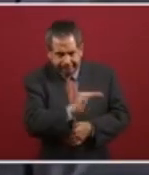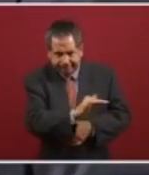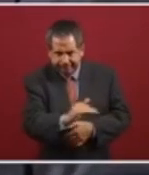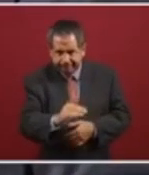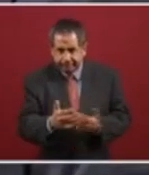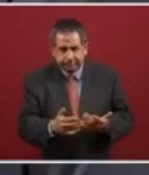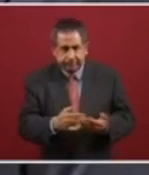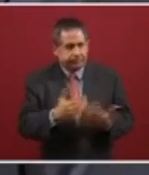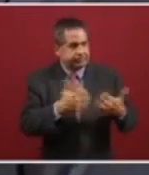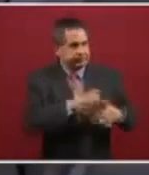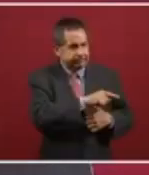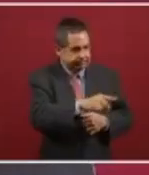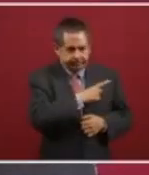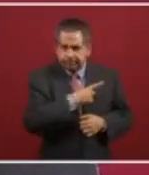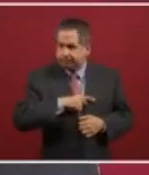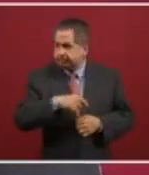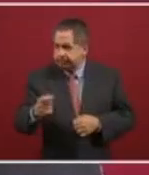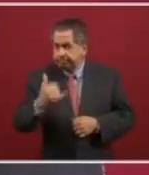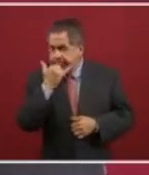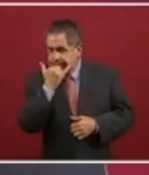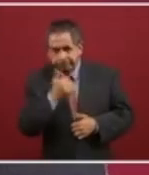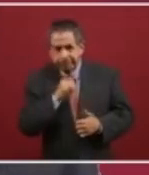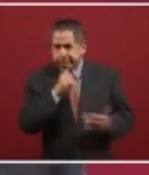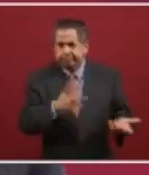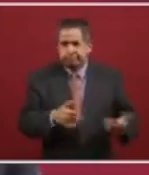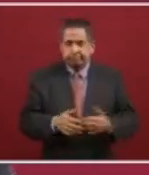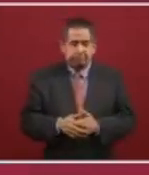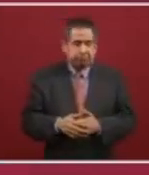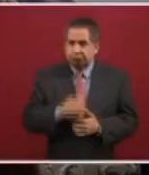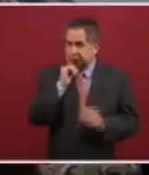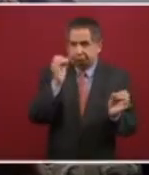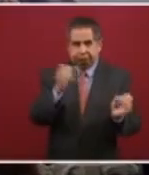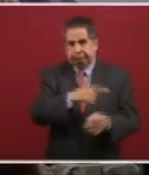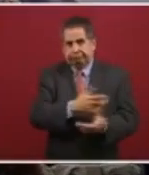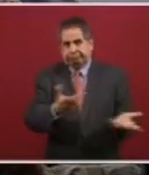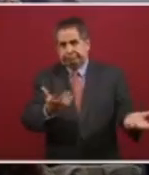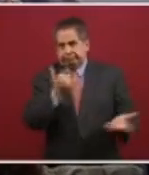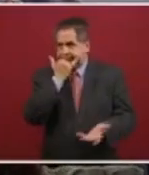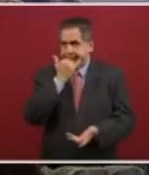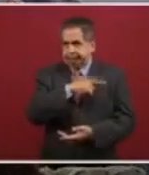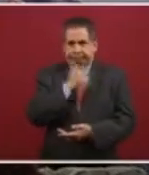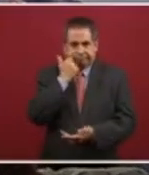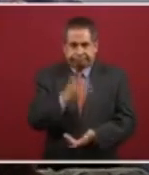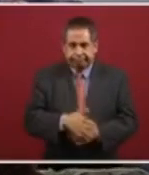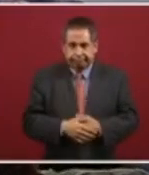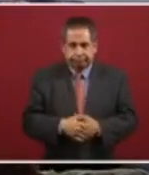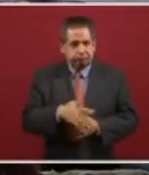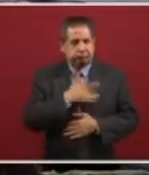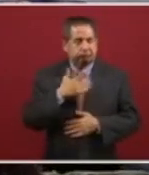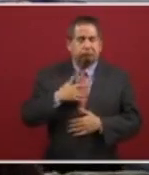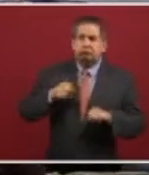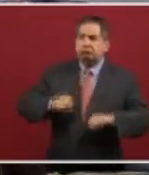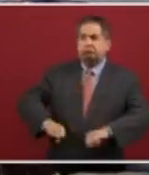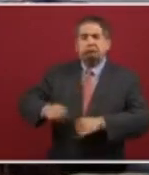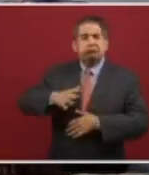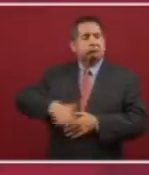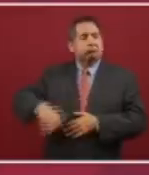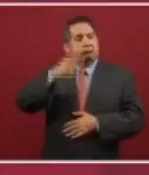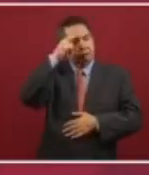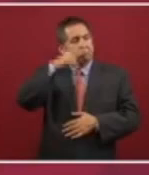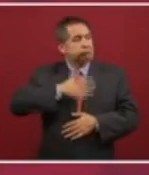que ofrezcan disculpas. Pero no como se sentían los dueños de México.